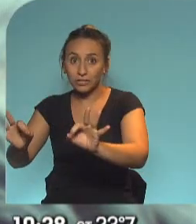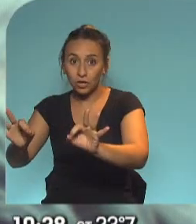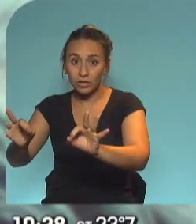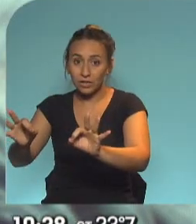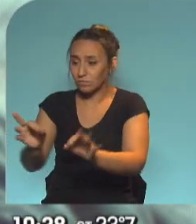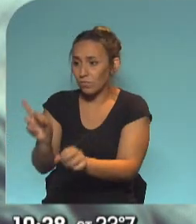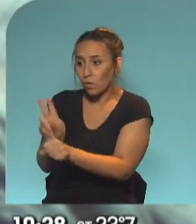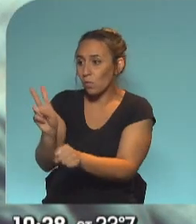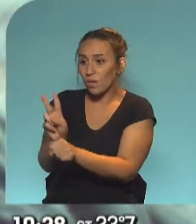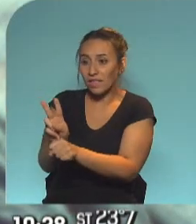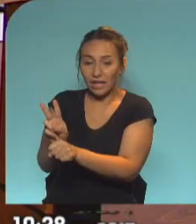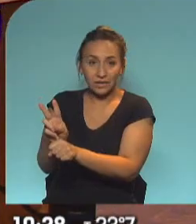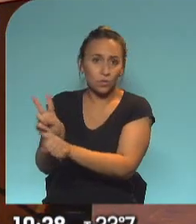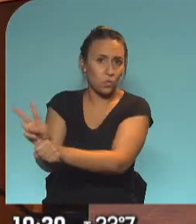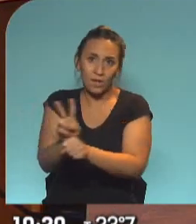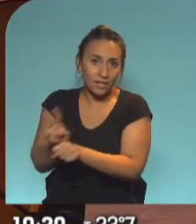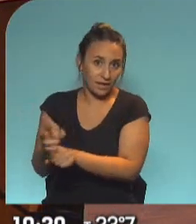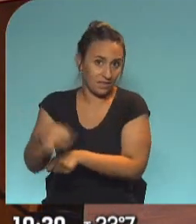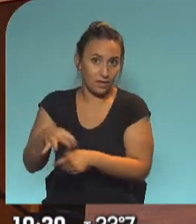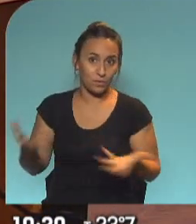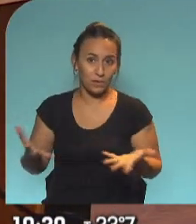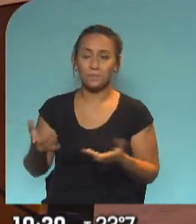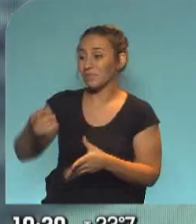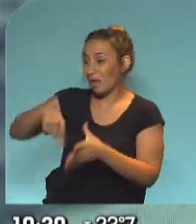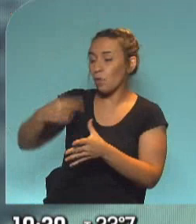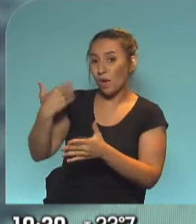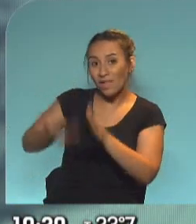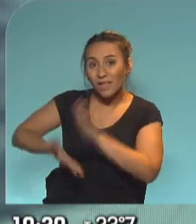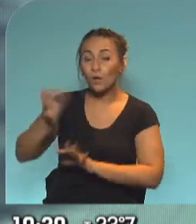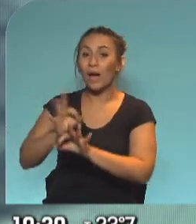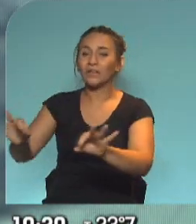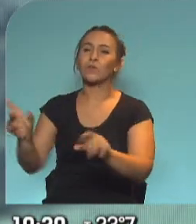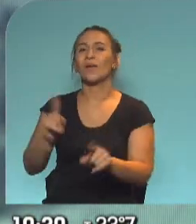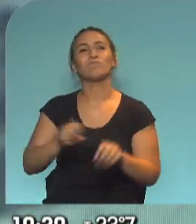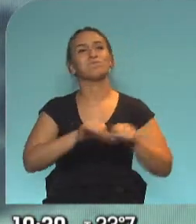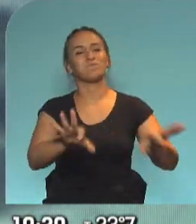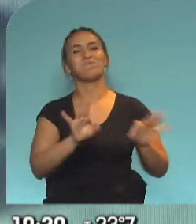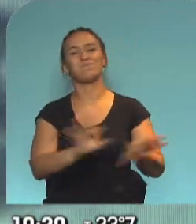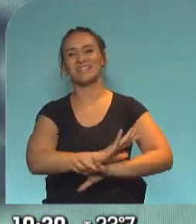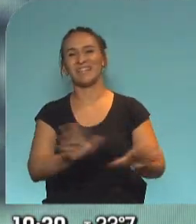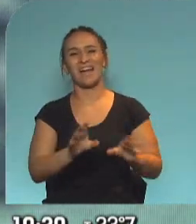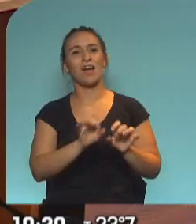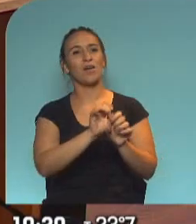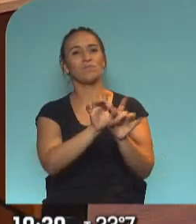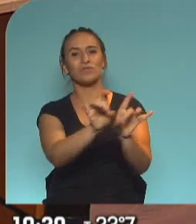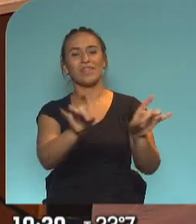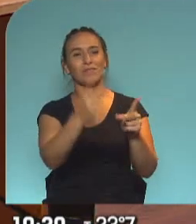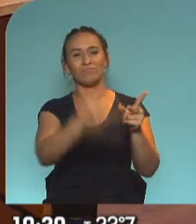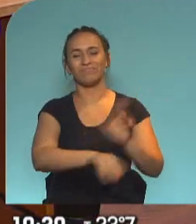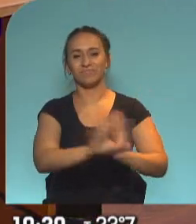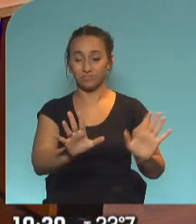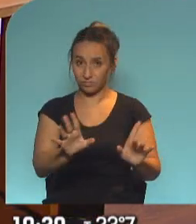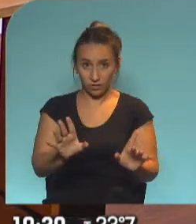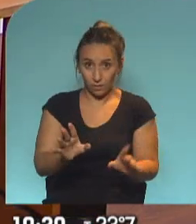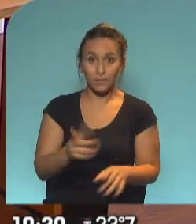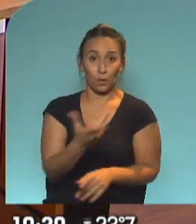y cuidarse y cuidar al otro. Claro que sí. Uh-huh. Que tengan la posibilidad de salir de vacaciones no significa que la pandemia se haya ido. No, no. Como decíamos cuando arrancábamos, como decía Diana recién, que haya